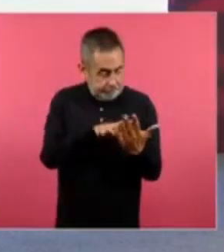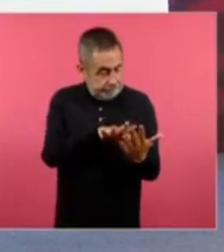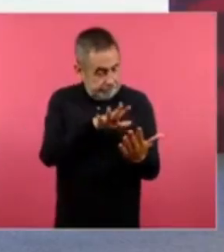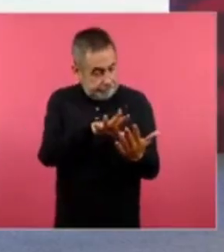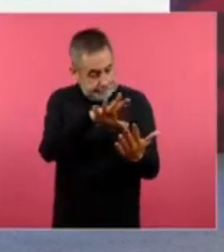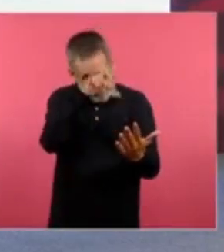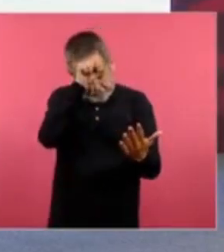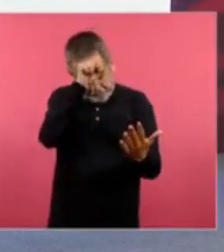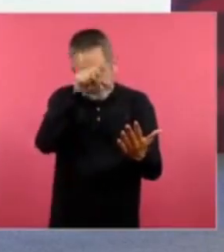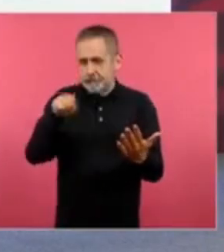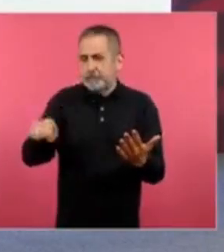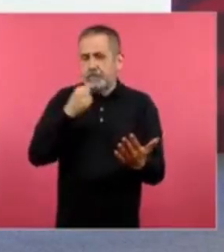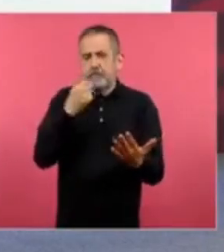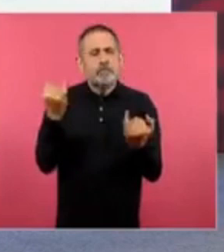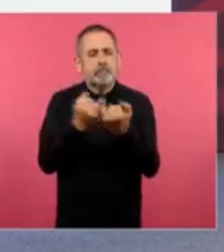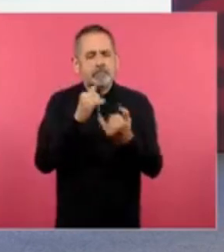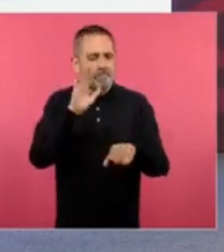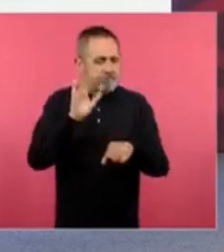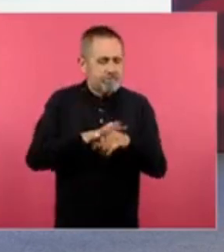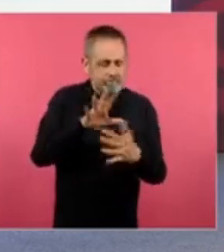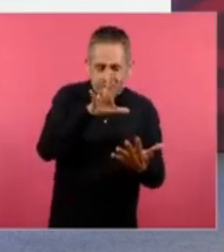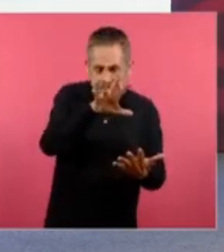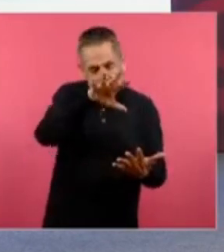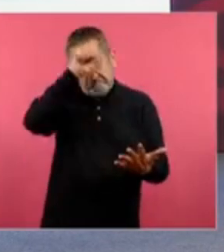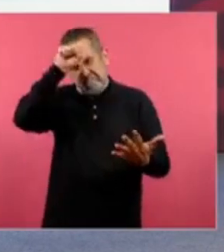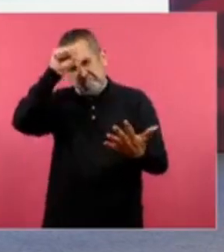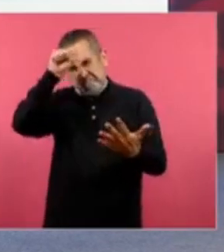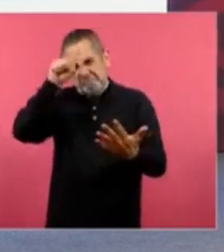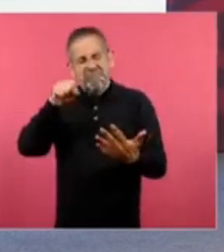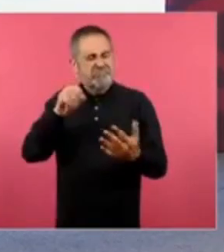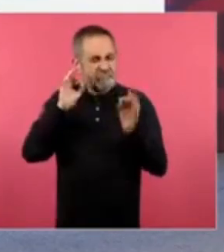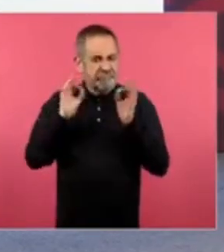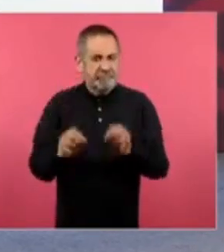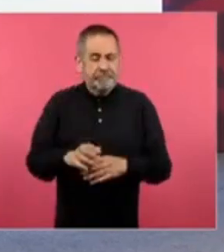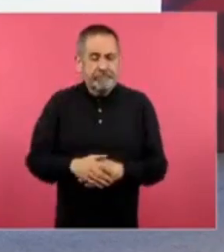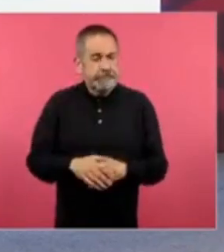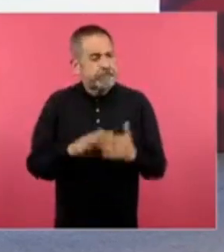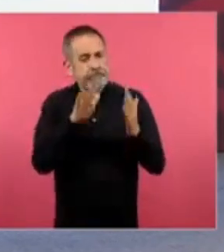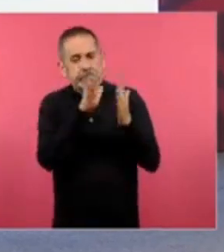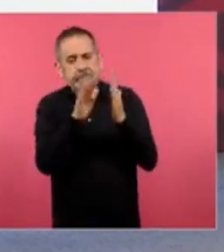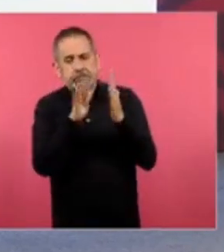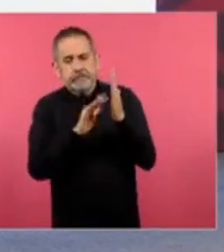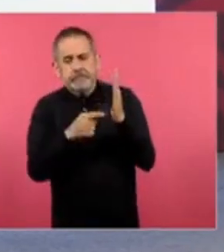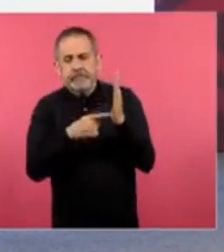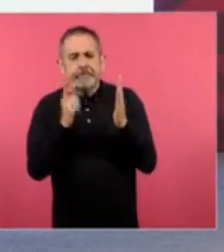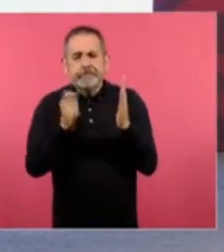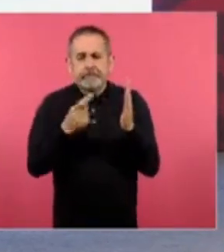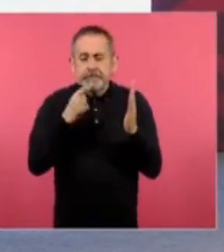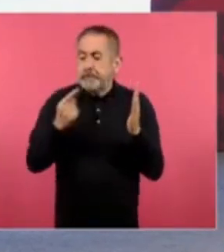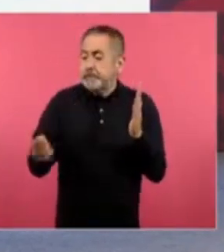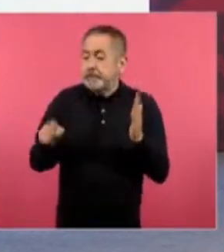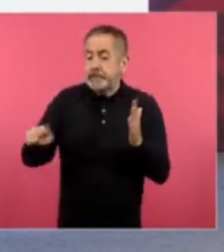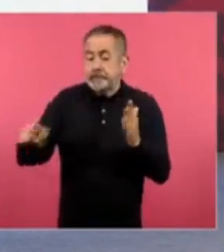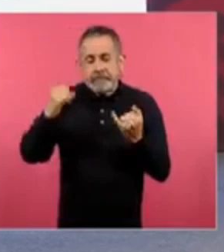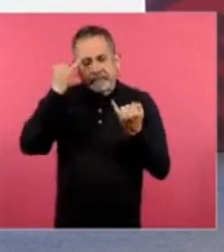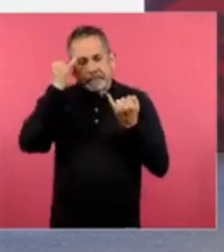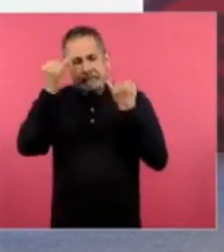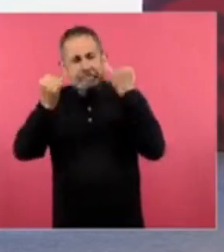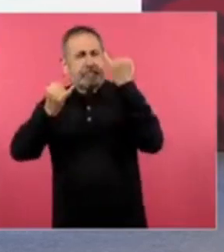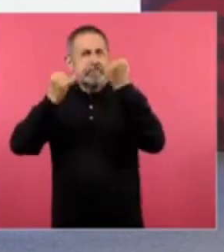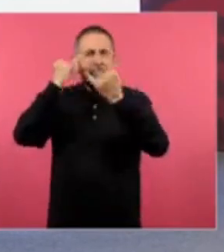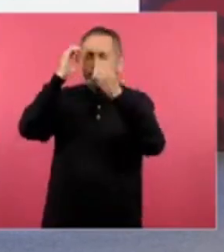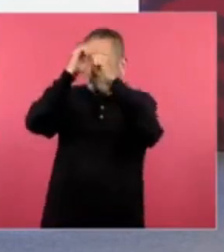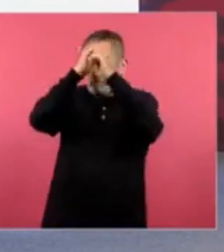obviamente al niño muchísimo más. ¿Qué buscan estos textos en general? No solo que el niño imagine, no solo que el niño